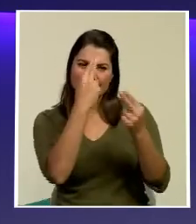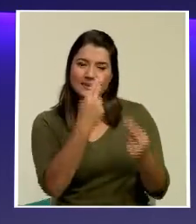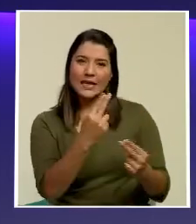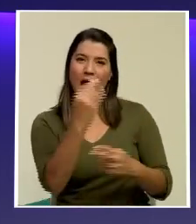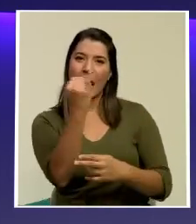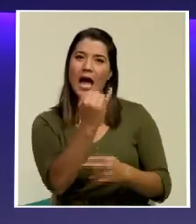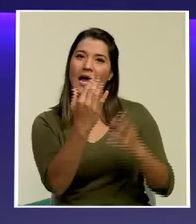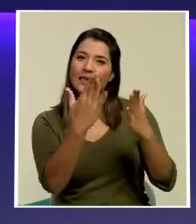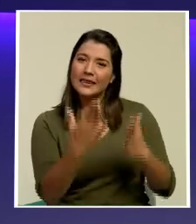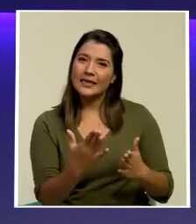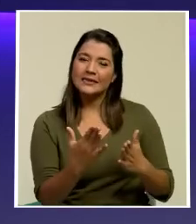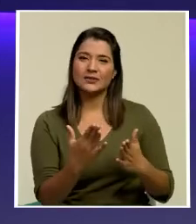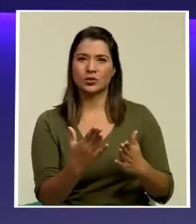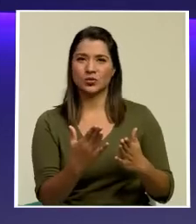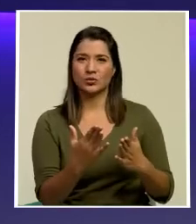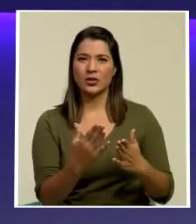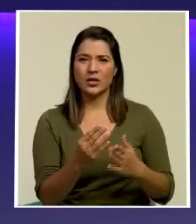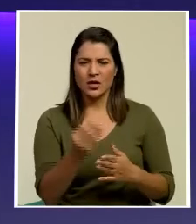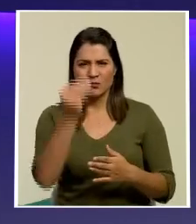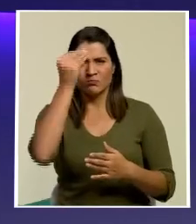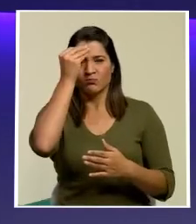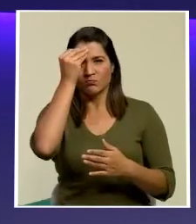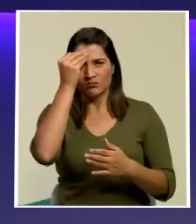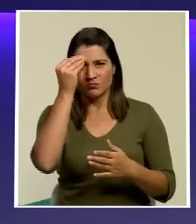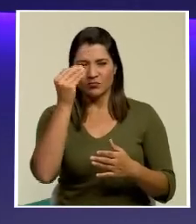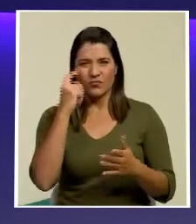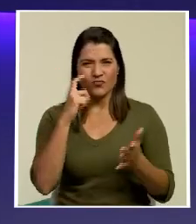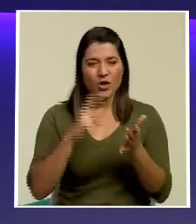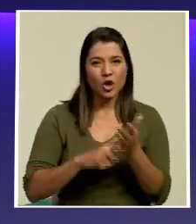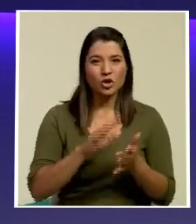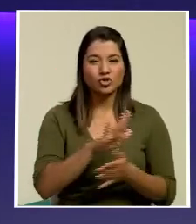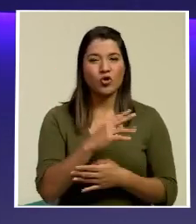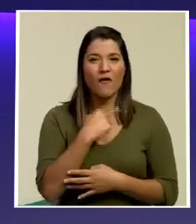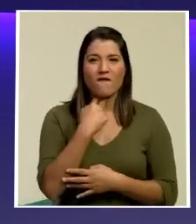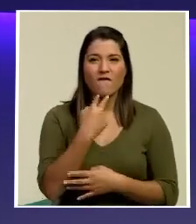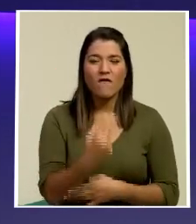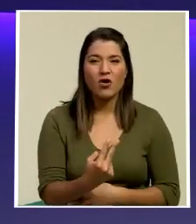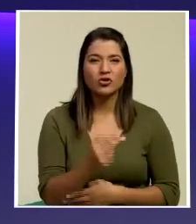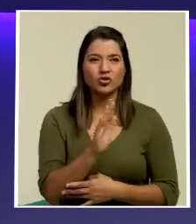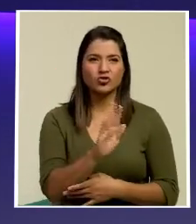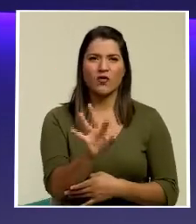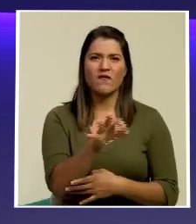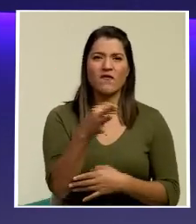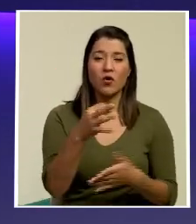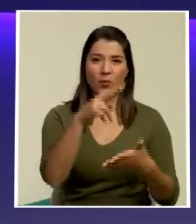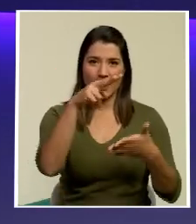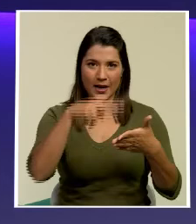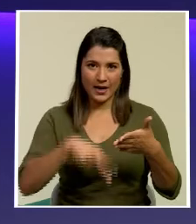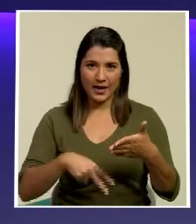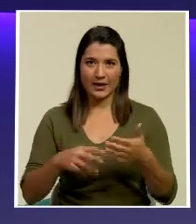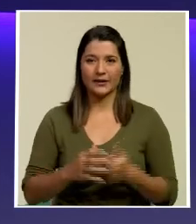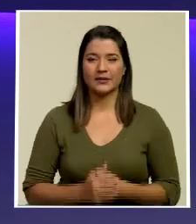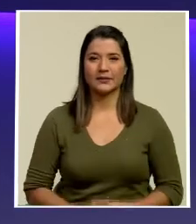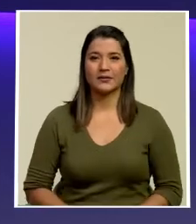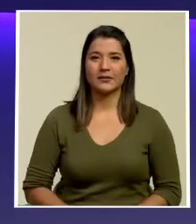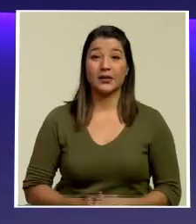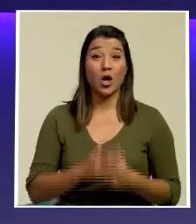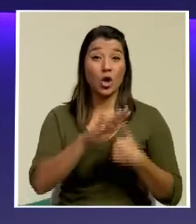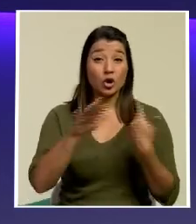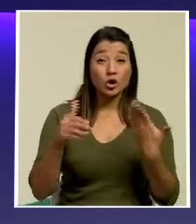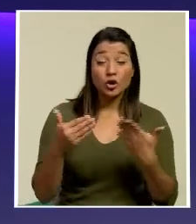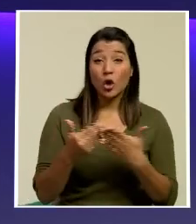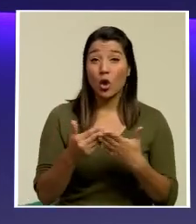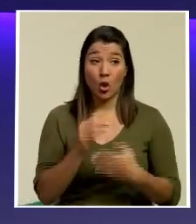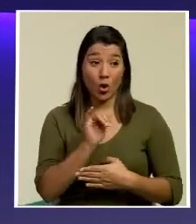artistas, grabarlos, registrar sus voces, su manera de leer. Todo eso